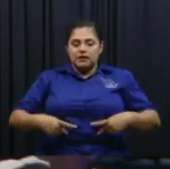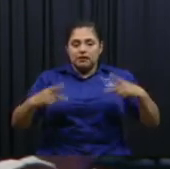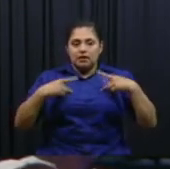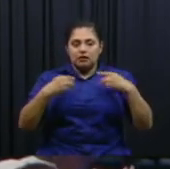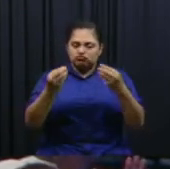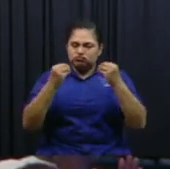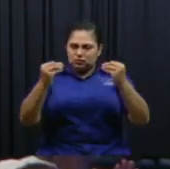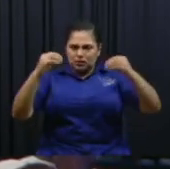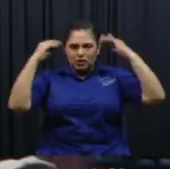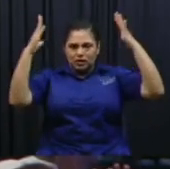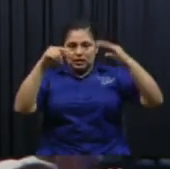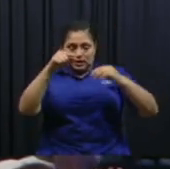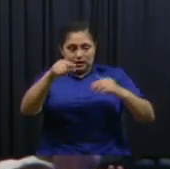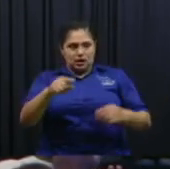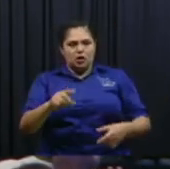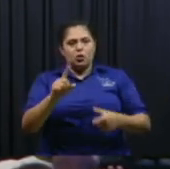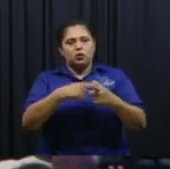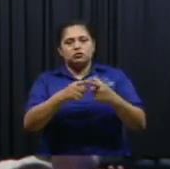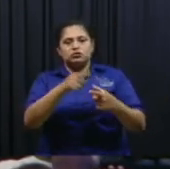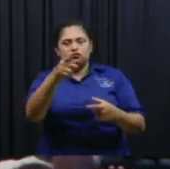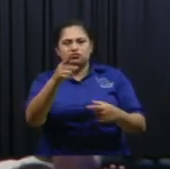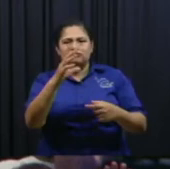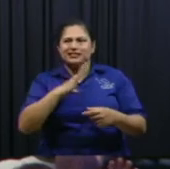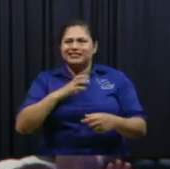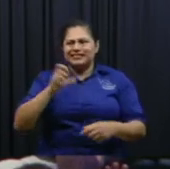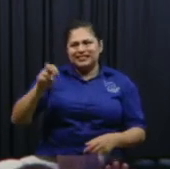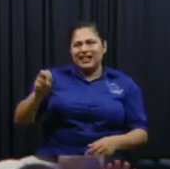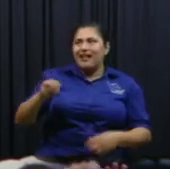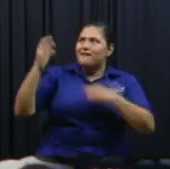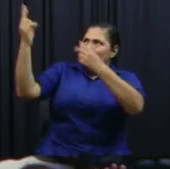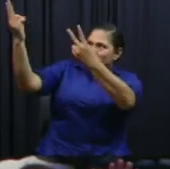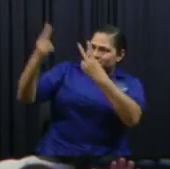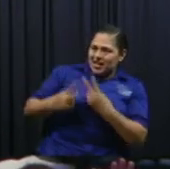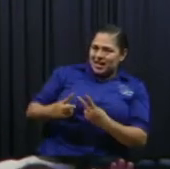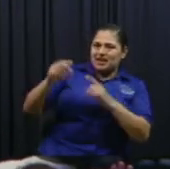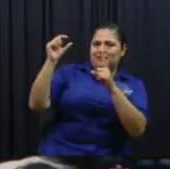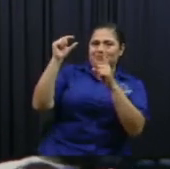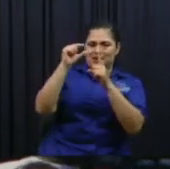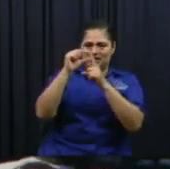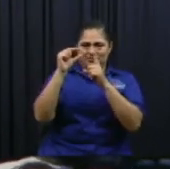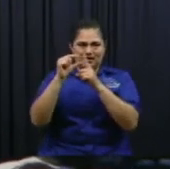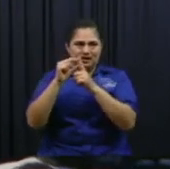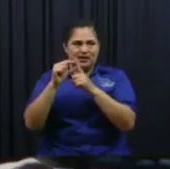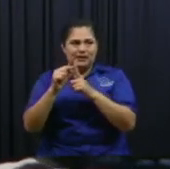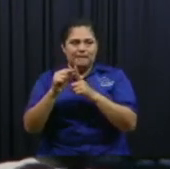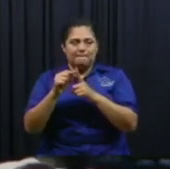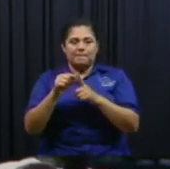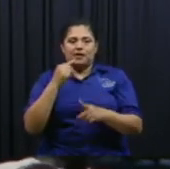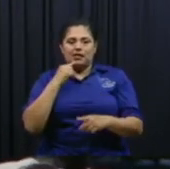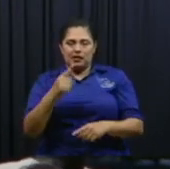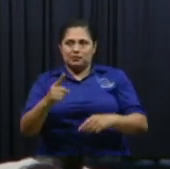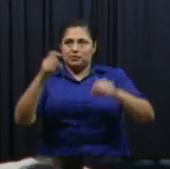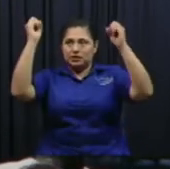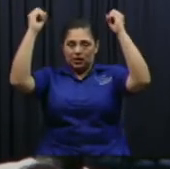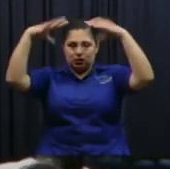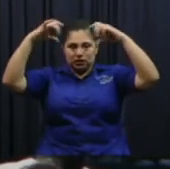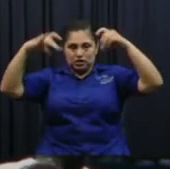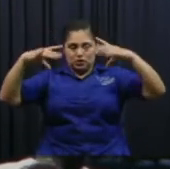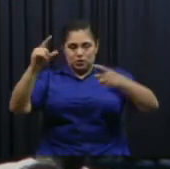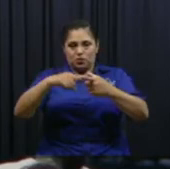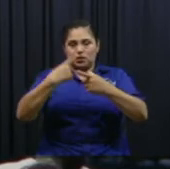cuando tengas una necesidad venga la palabra eso lo dijimos en el Rocío cuando caía el Maná Rocío en la